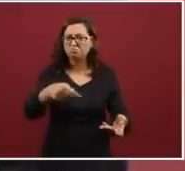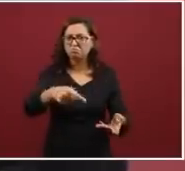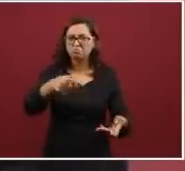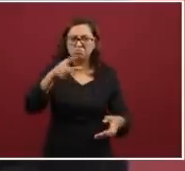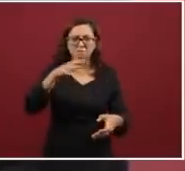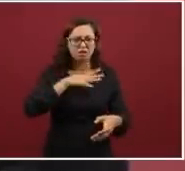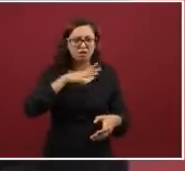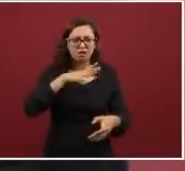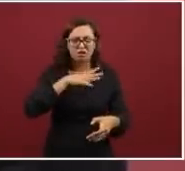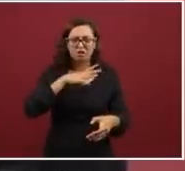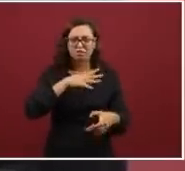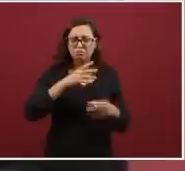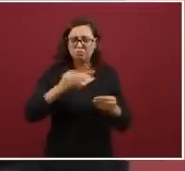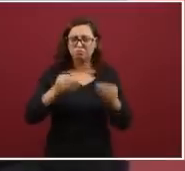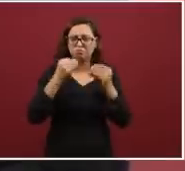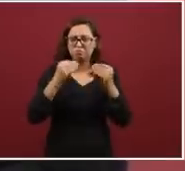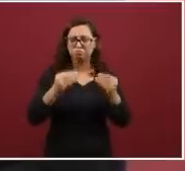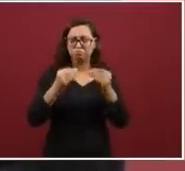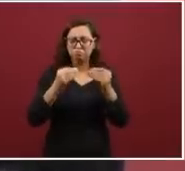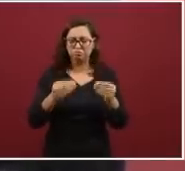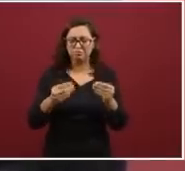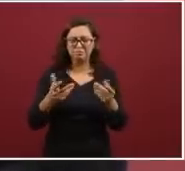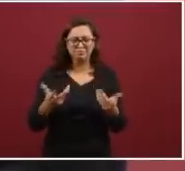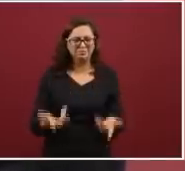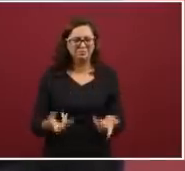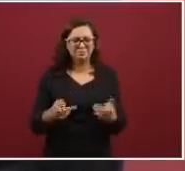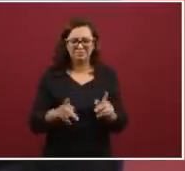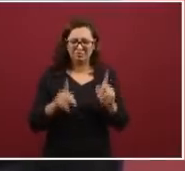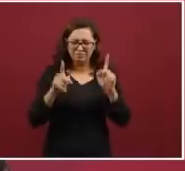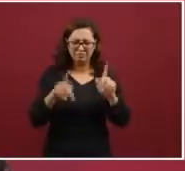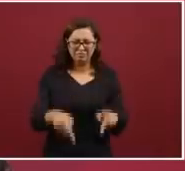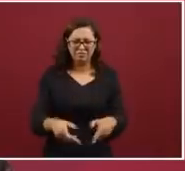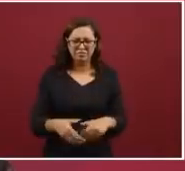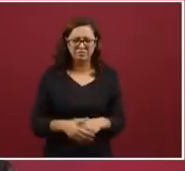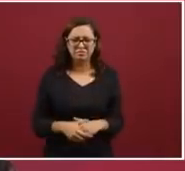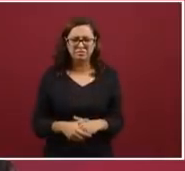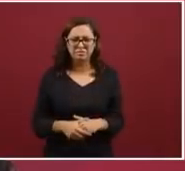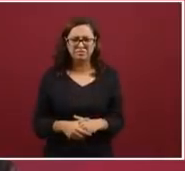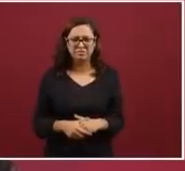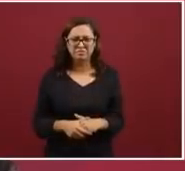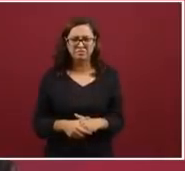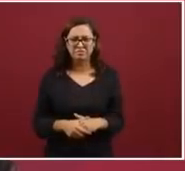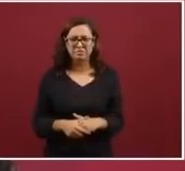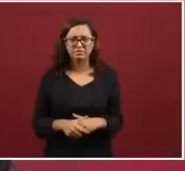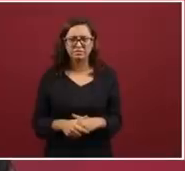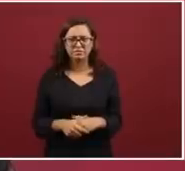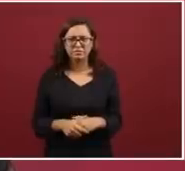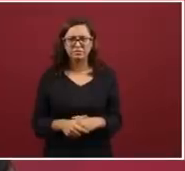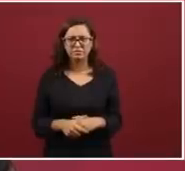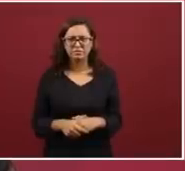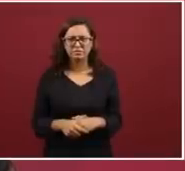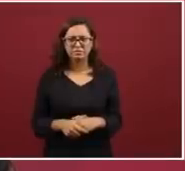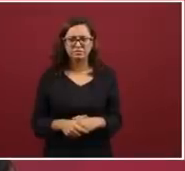clandestinas por todos lados, cementerios clandestinos, y